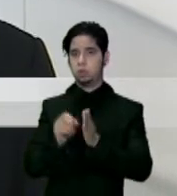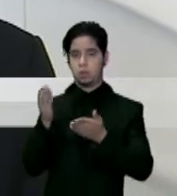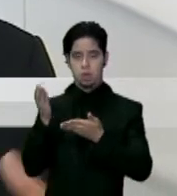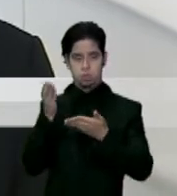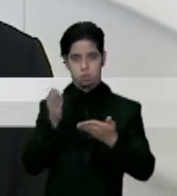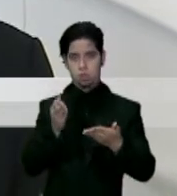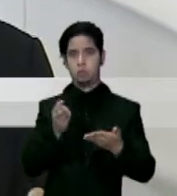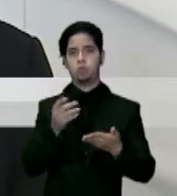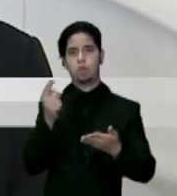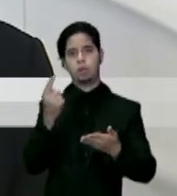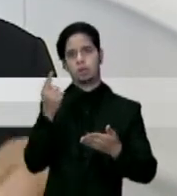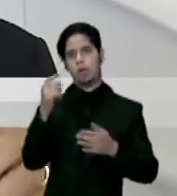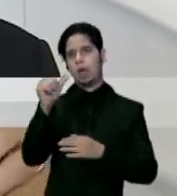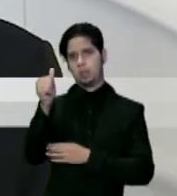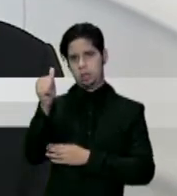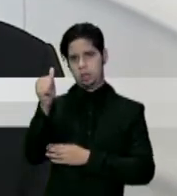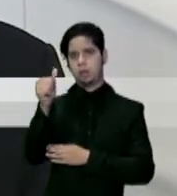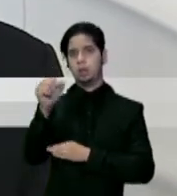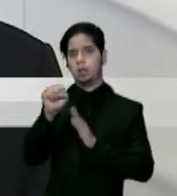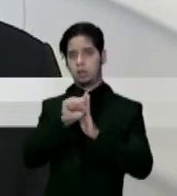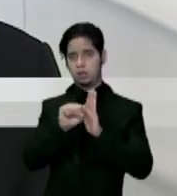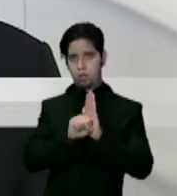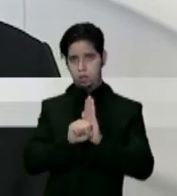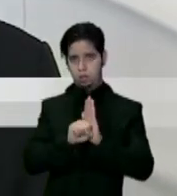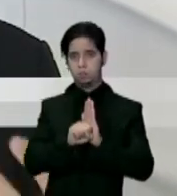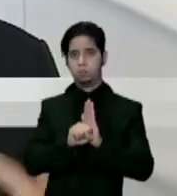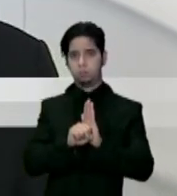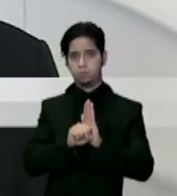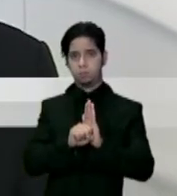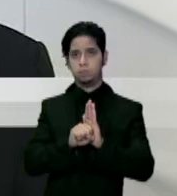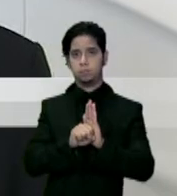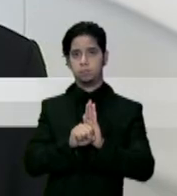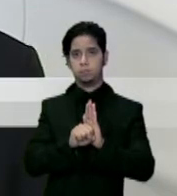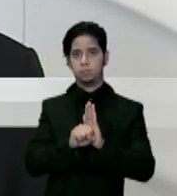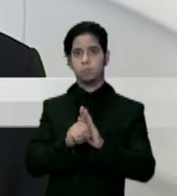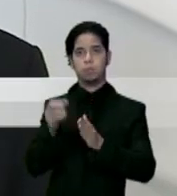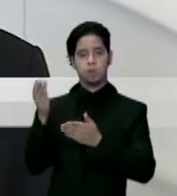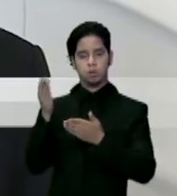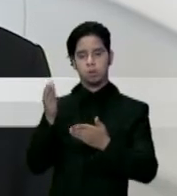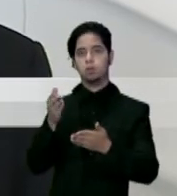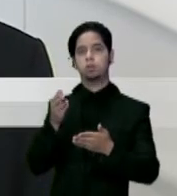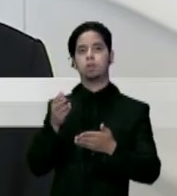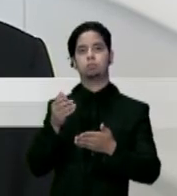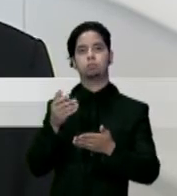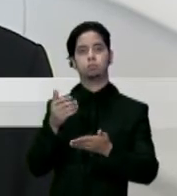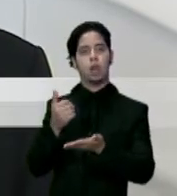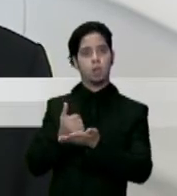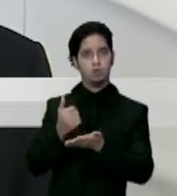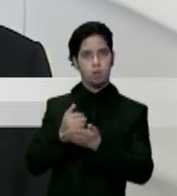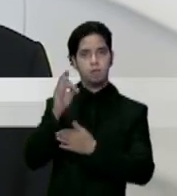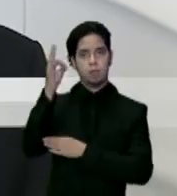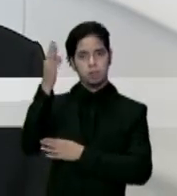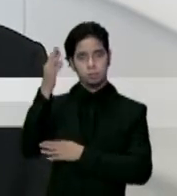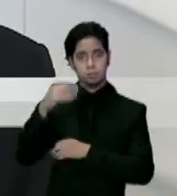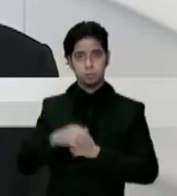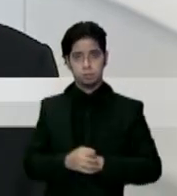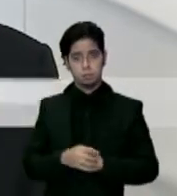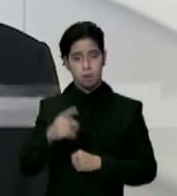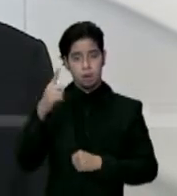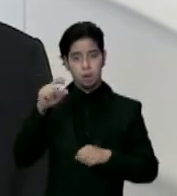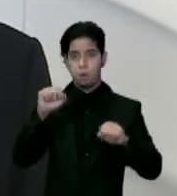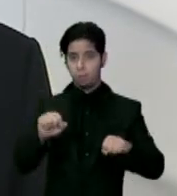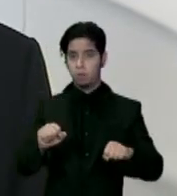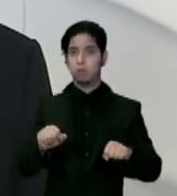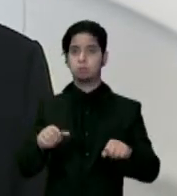a unos 10 estados. La Compañía de Comercio y Exportación va a recibir esa subvención federal para realizar